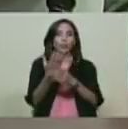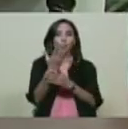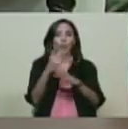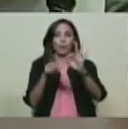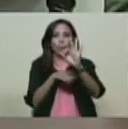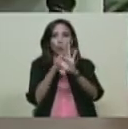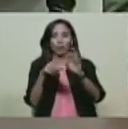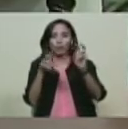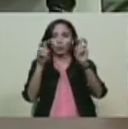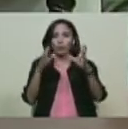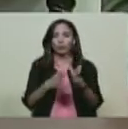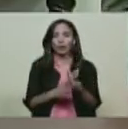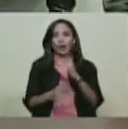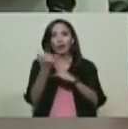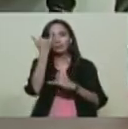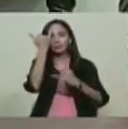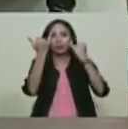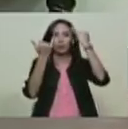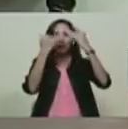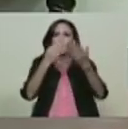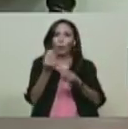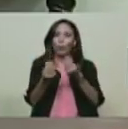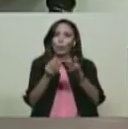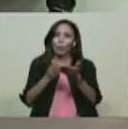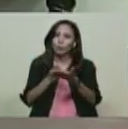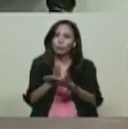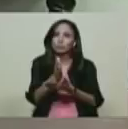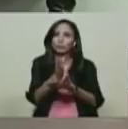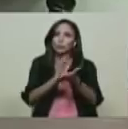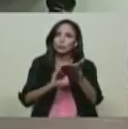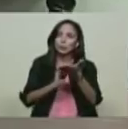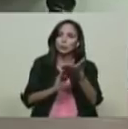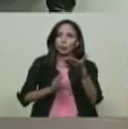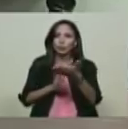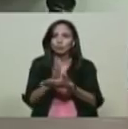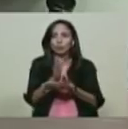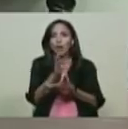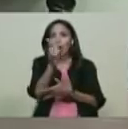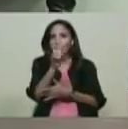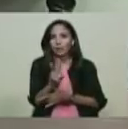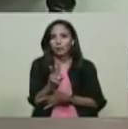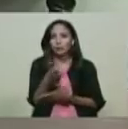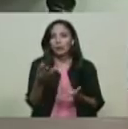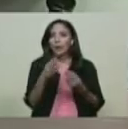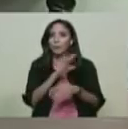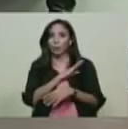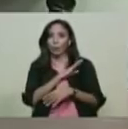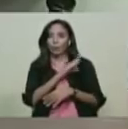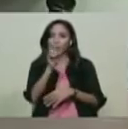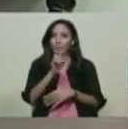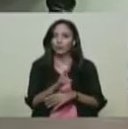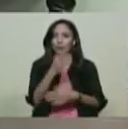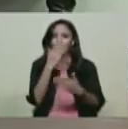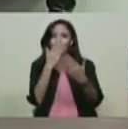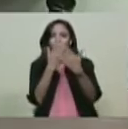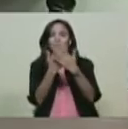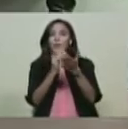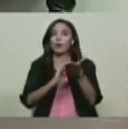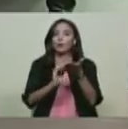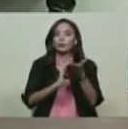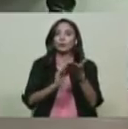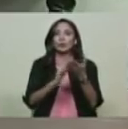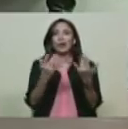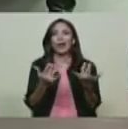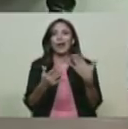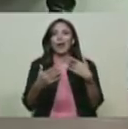como una alternativa viable y sólida desde Venezuela para hacerle frente a la tiranía del dólar,